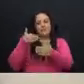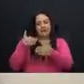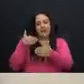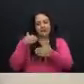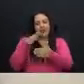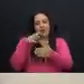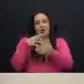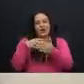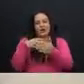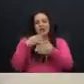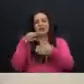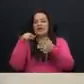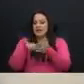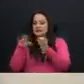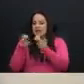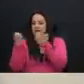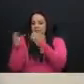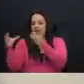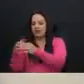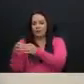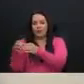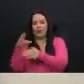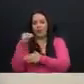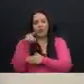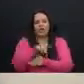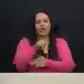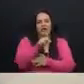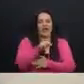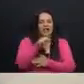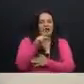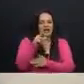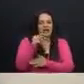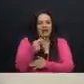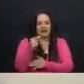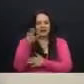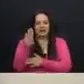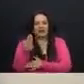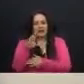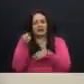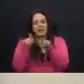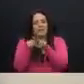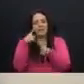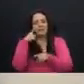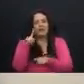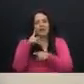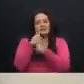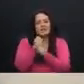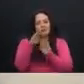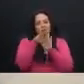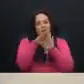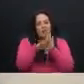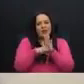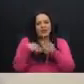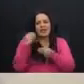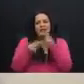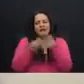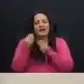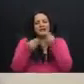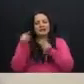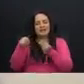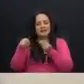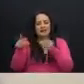imagino yo a la KGB estalinista haciendo un decreto en las épocas de Joseph Stalin para decir lo que iban a hacer. Entonces